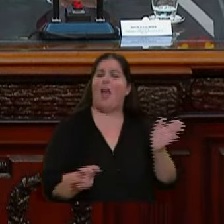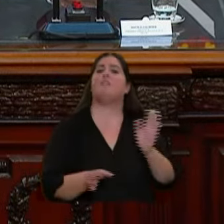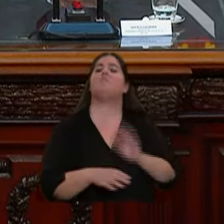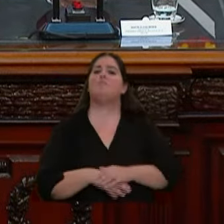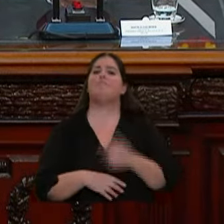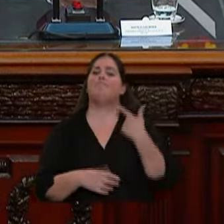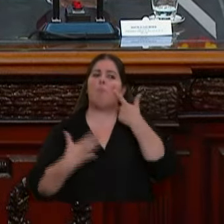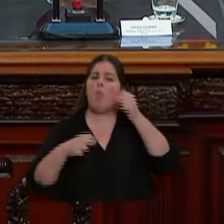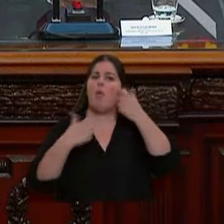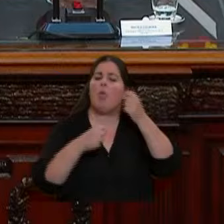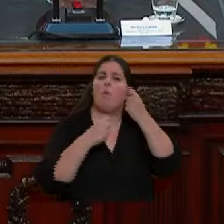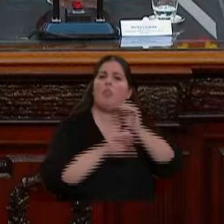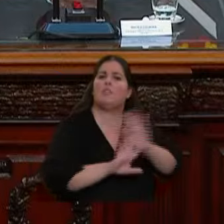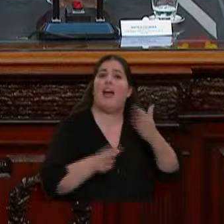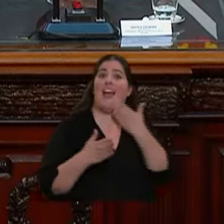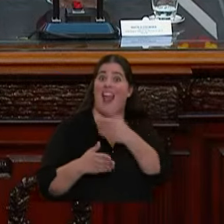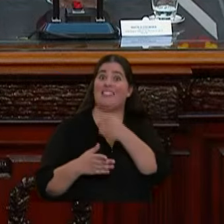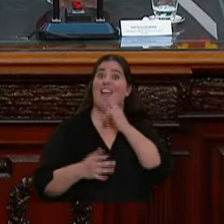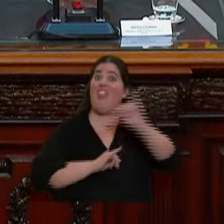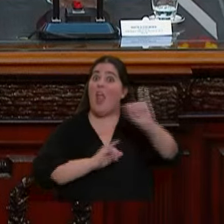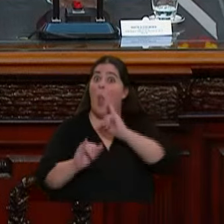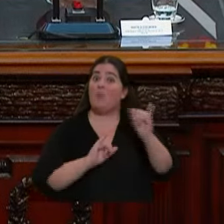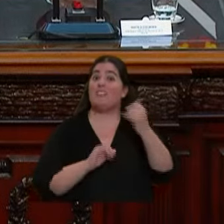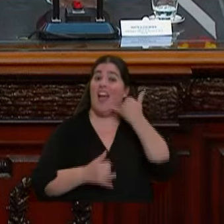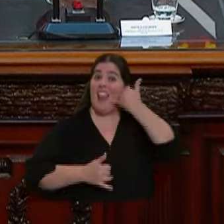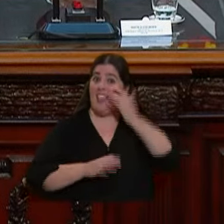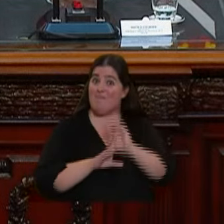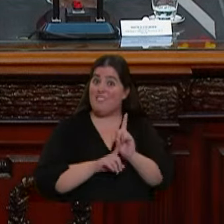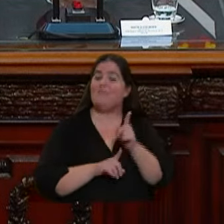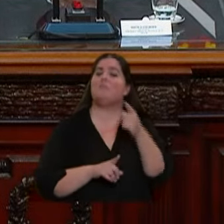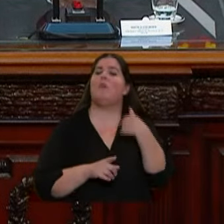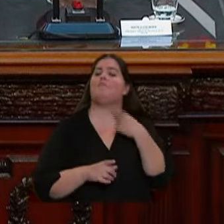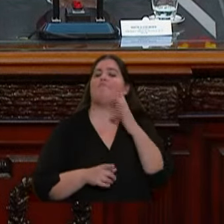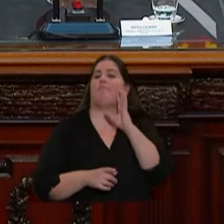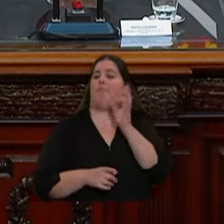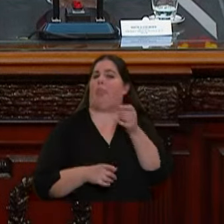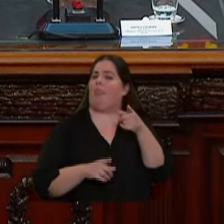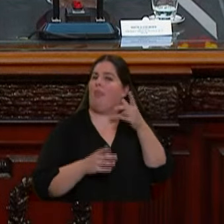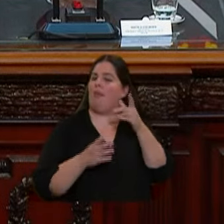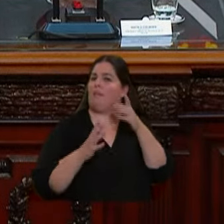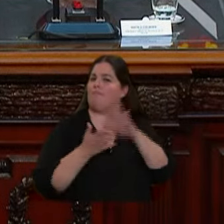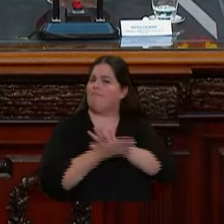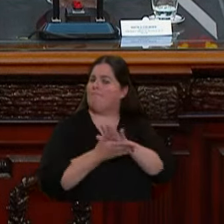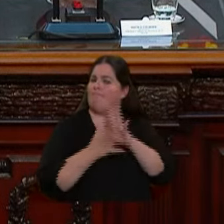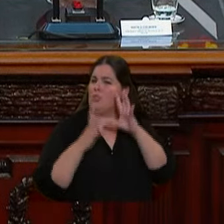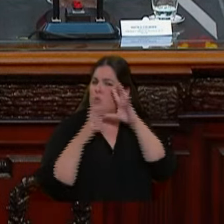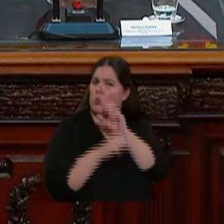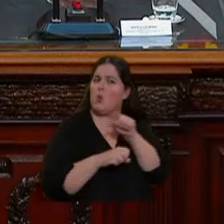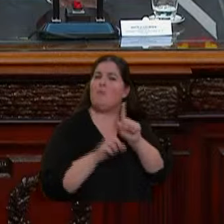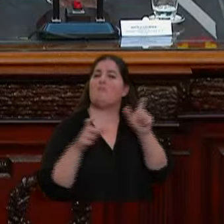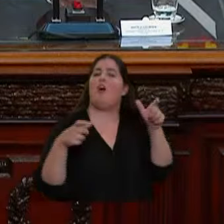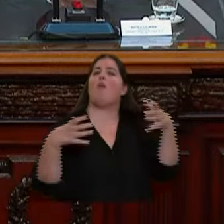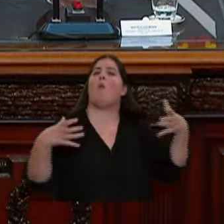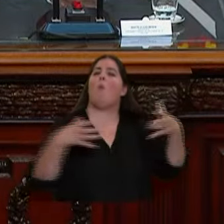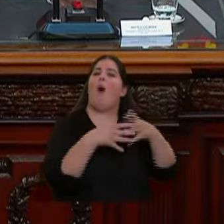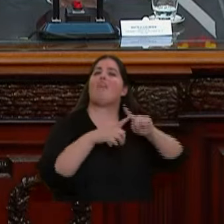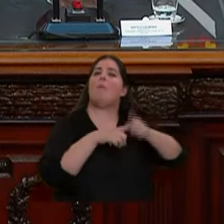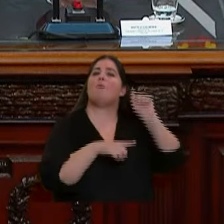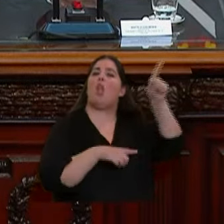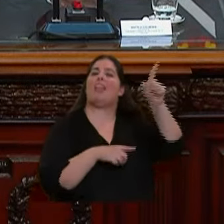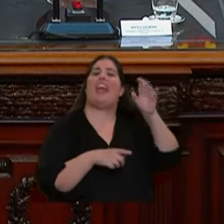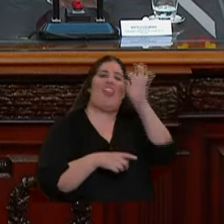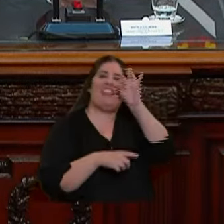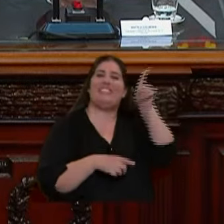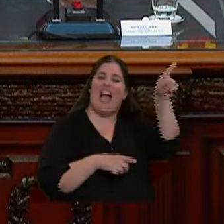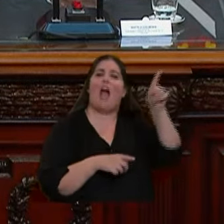descubrir, gracias a este sistema de denuncias, a la cara más oscura de este fenómeno, una banda política en Chaco que explotaba sexualmente